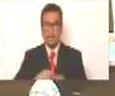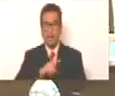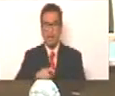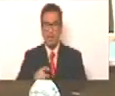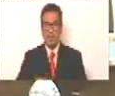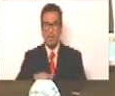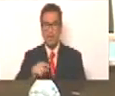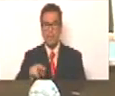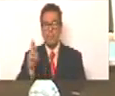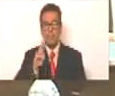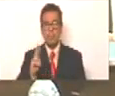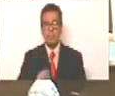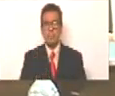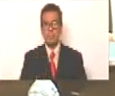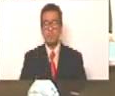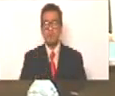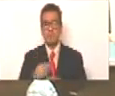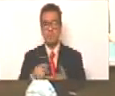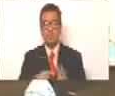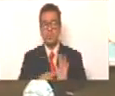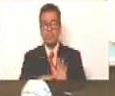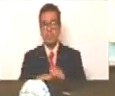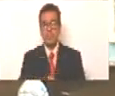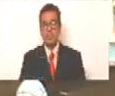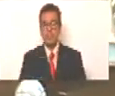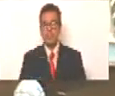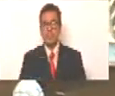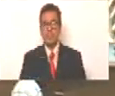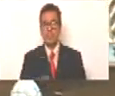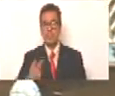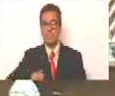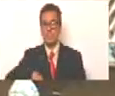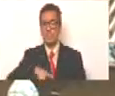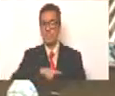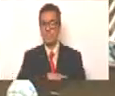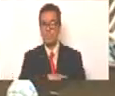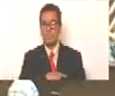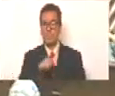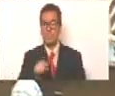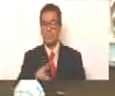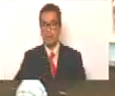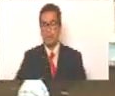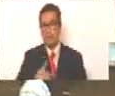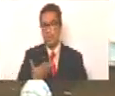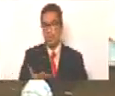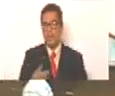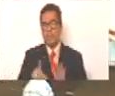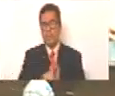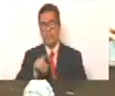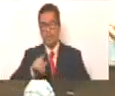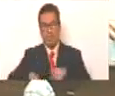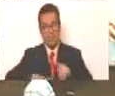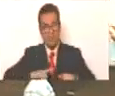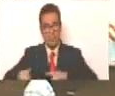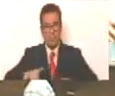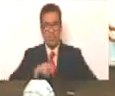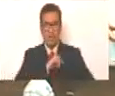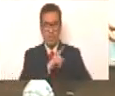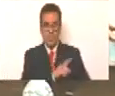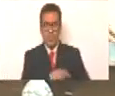que ha dado de manifiesto que nosotros, desde este poder, que somos poder legislativo, y todos los poderes del Estado que son